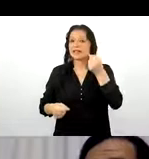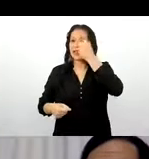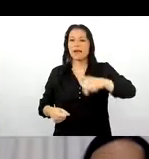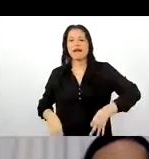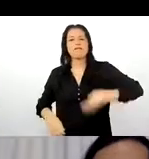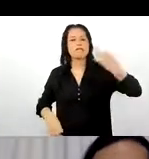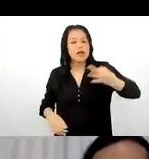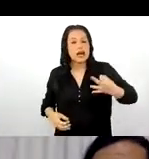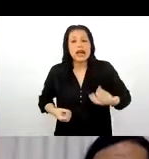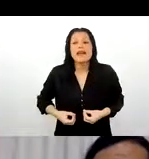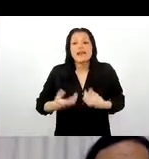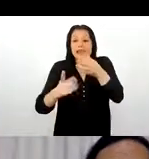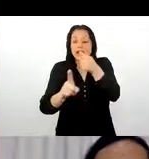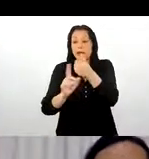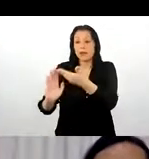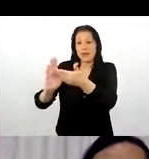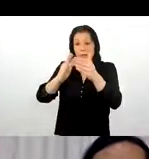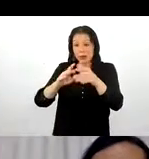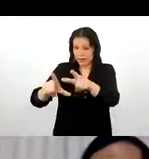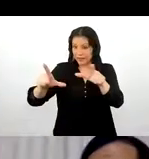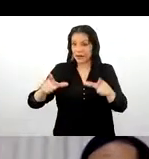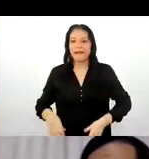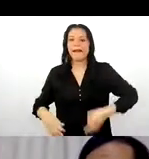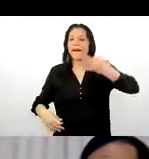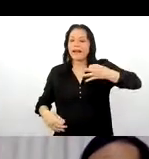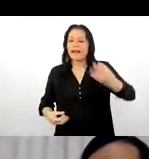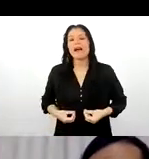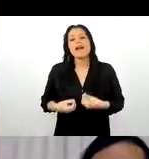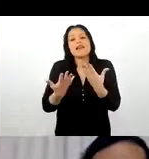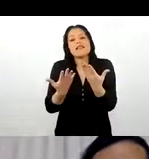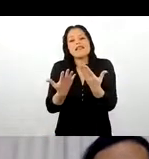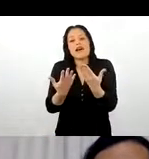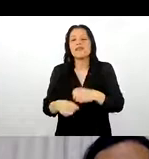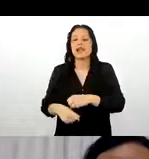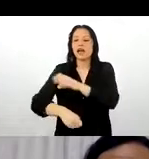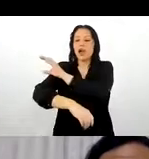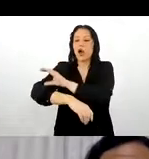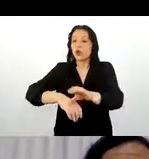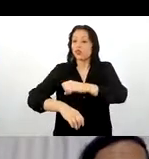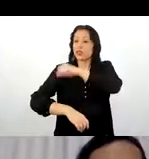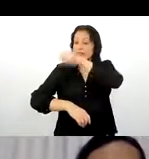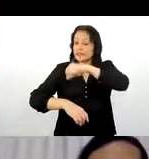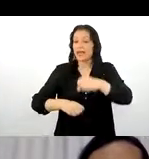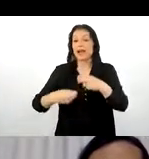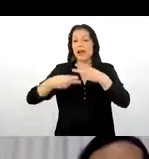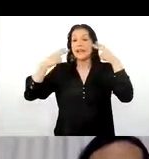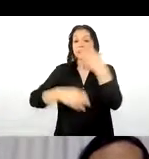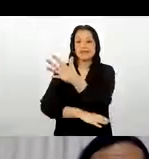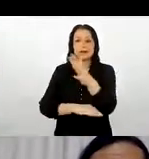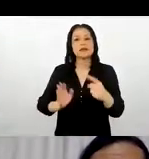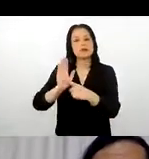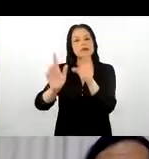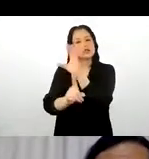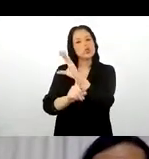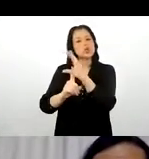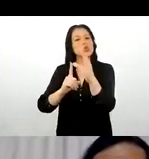ofrecen las comunidades, experiencias de calidad que ofrecen las comunidades de la costa, sierra y selva, ¿no? Y que están basadas en su cultura viva y su